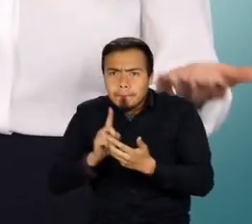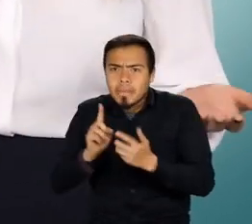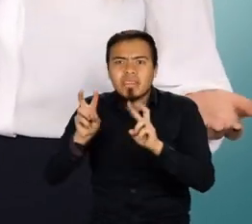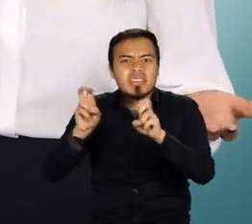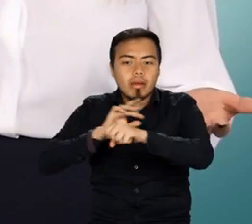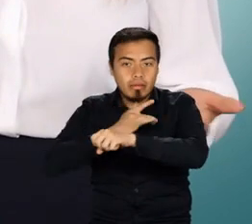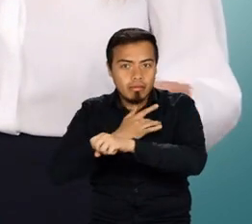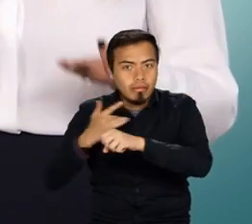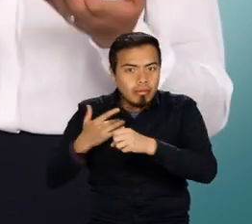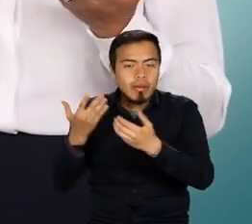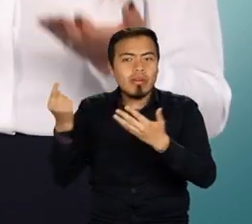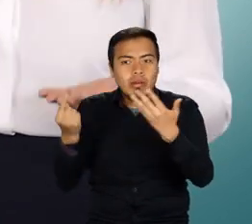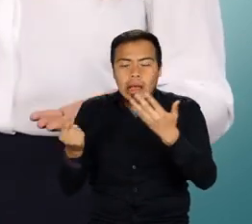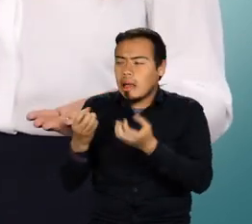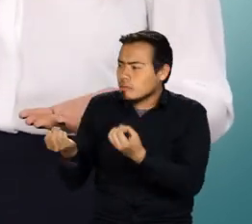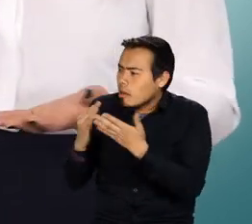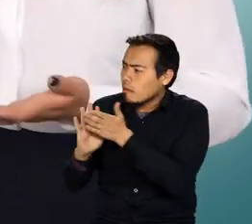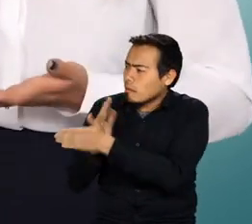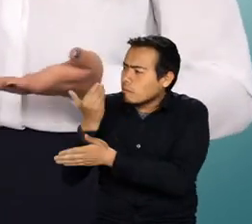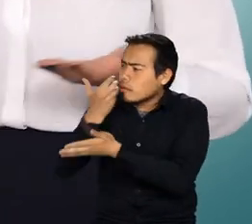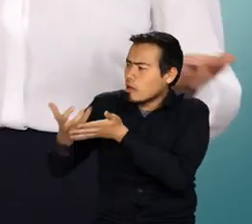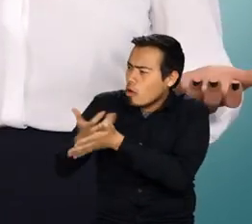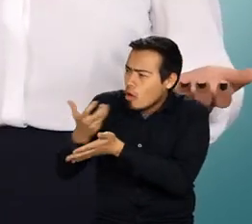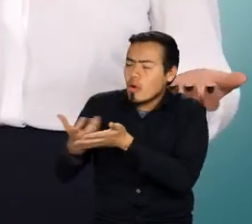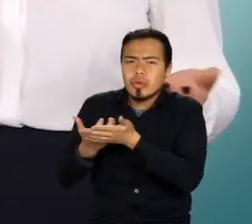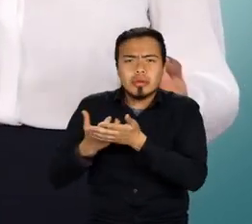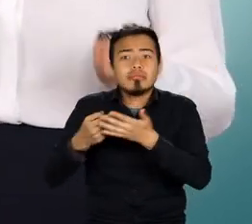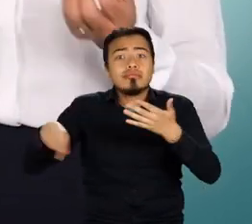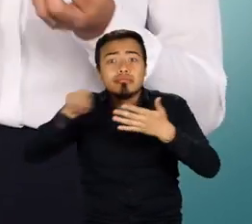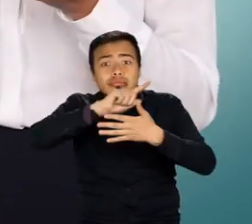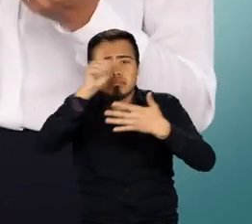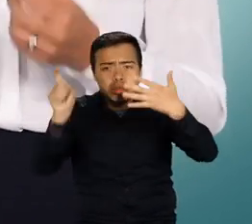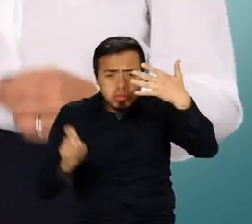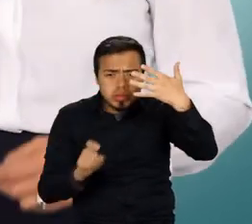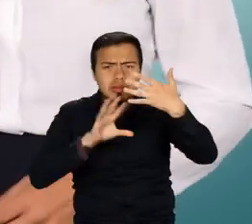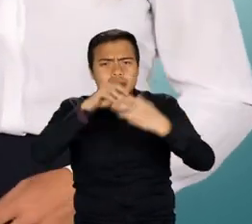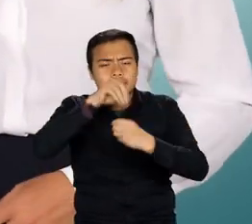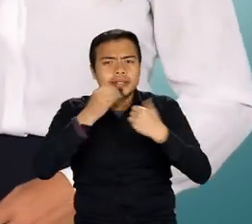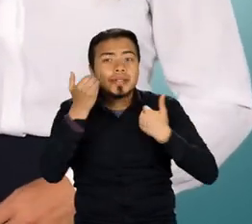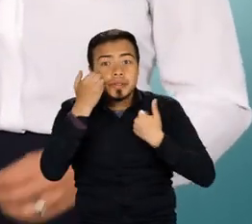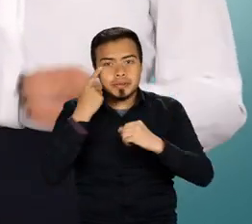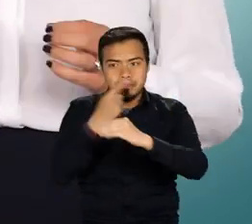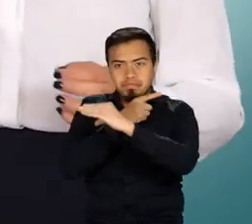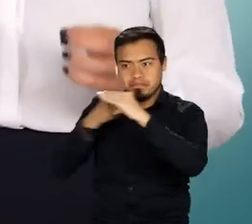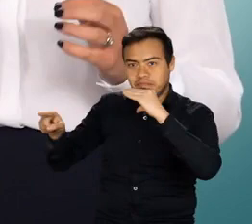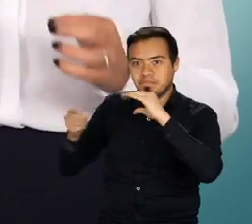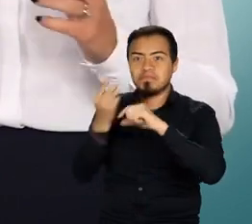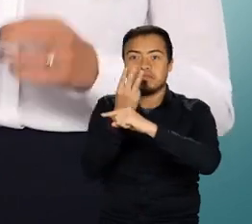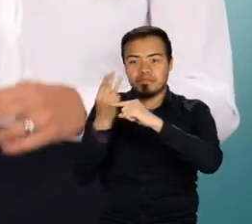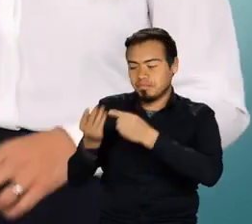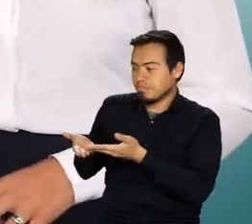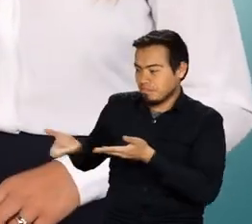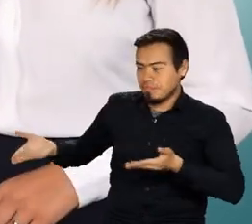consejos o recomendaciones y conocer más sobre cualquier enfermedad enviando su pregunta al correo